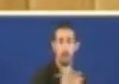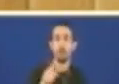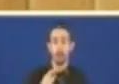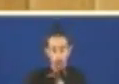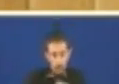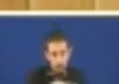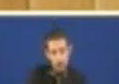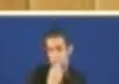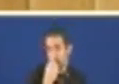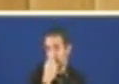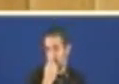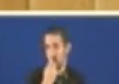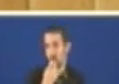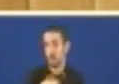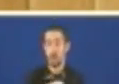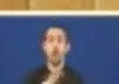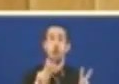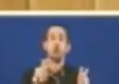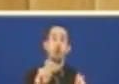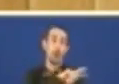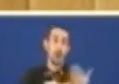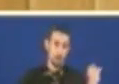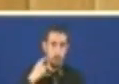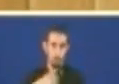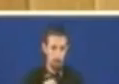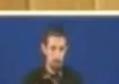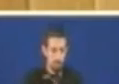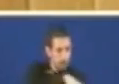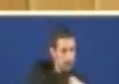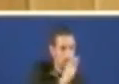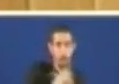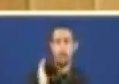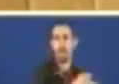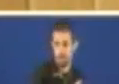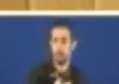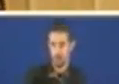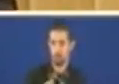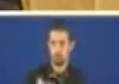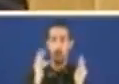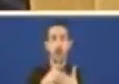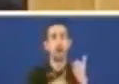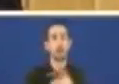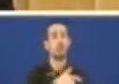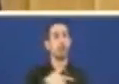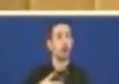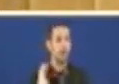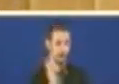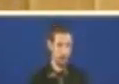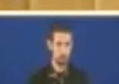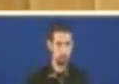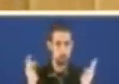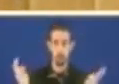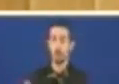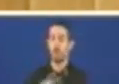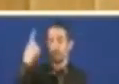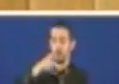queda, en Nova Galicia Banco. A través da Caixa, bueno, pois algo poderá facer. Porque vostedes saben, señoras ou